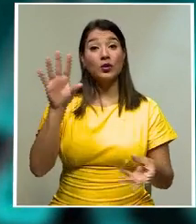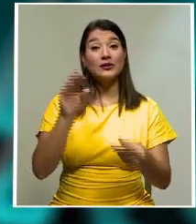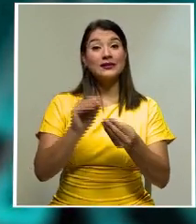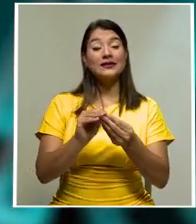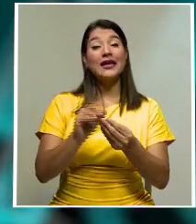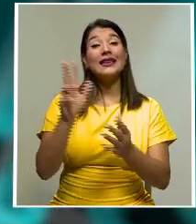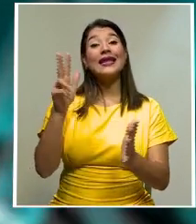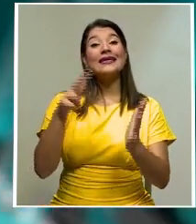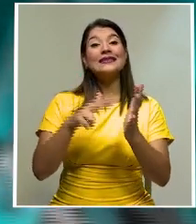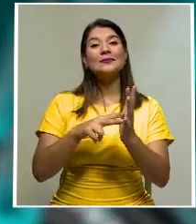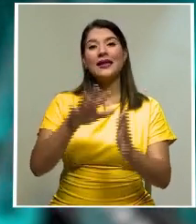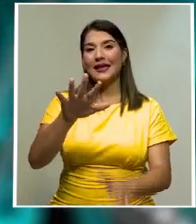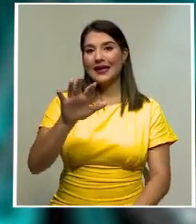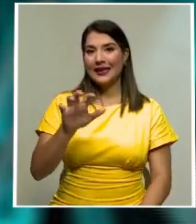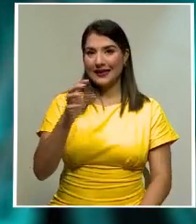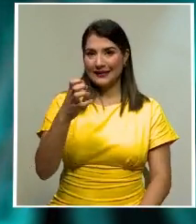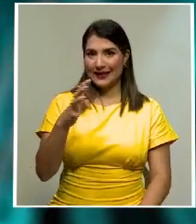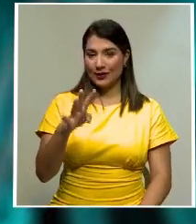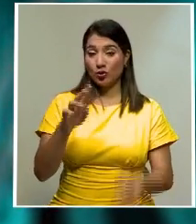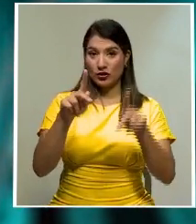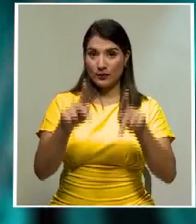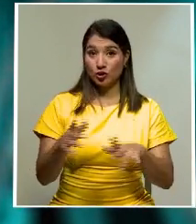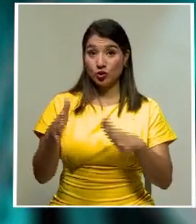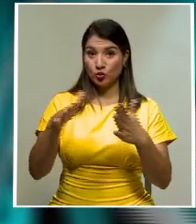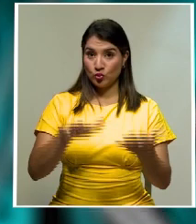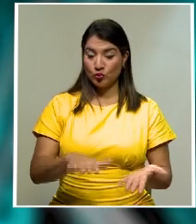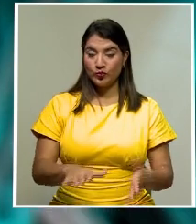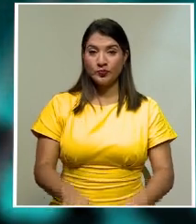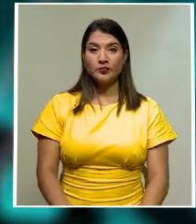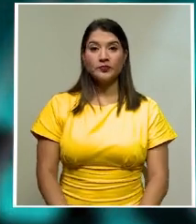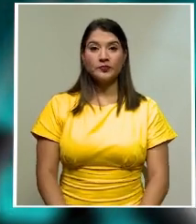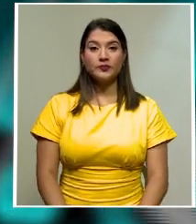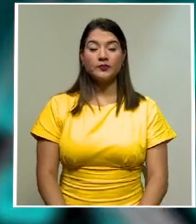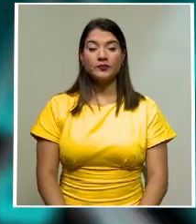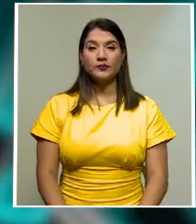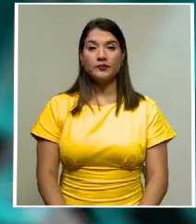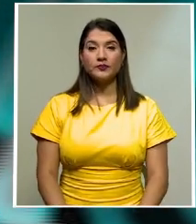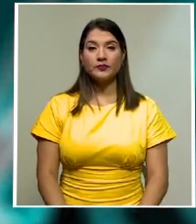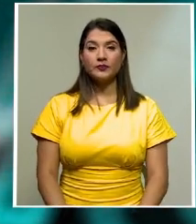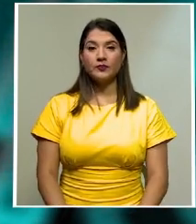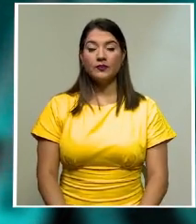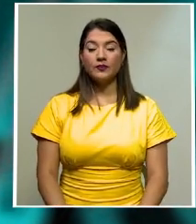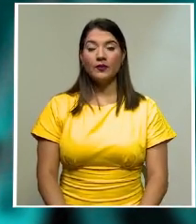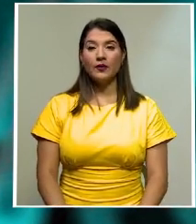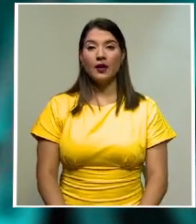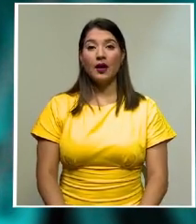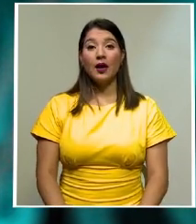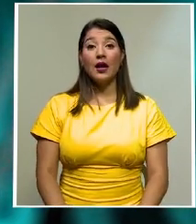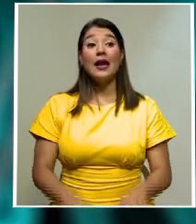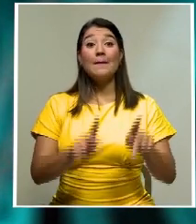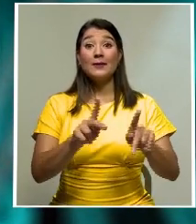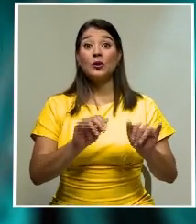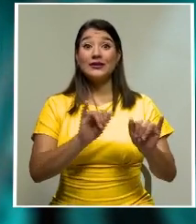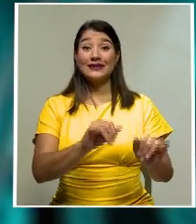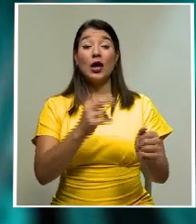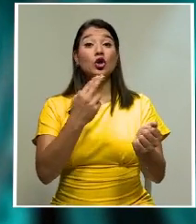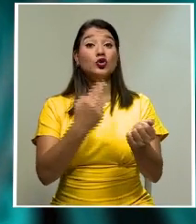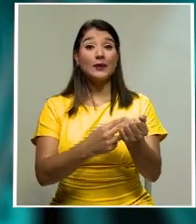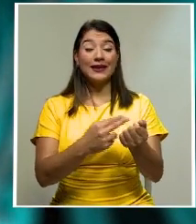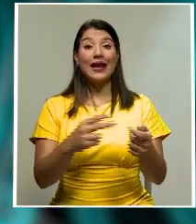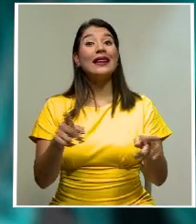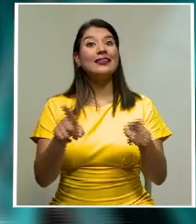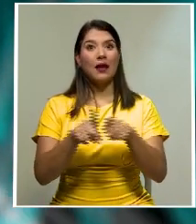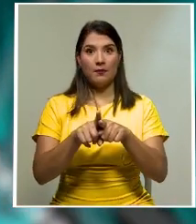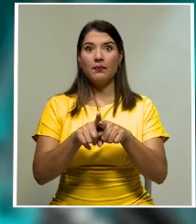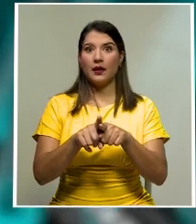3.514 personas las que han perdido la batalla contra este virus. Los hospitalizados también llegan a su